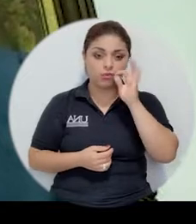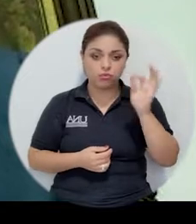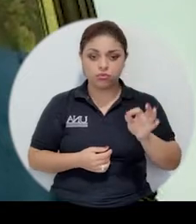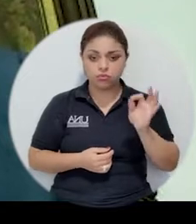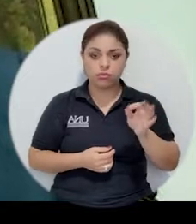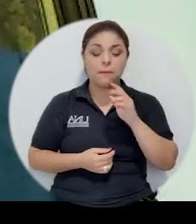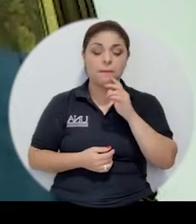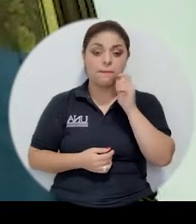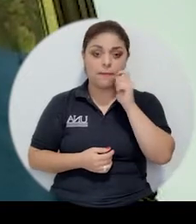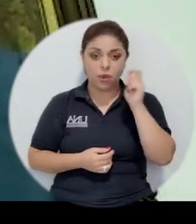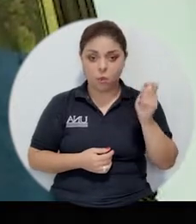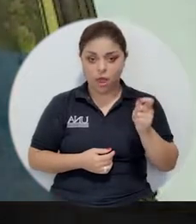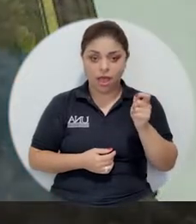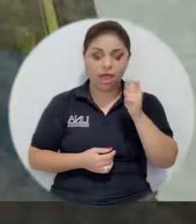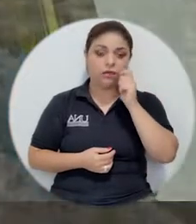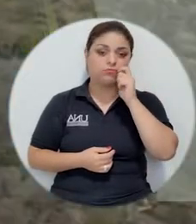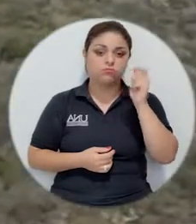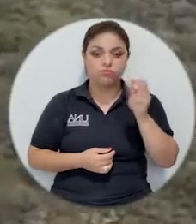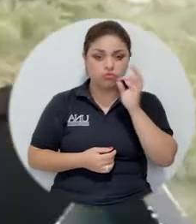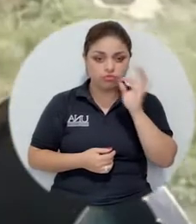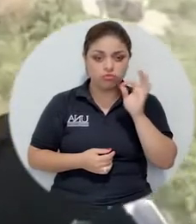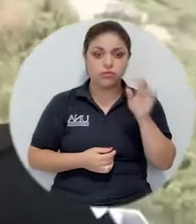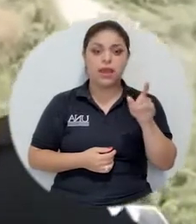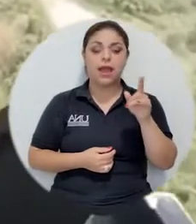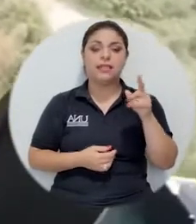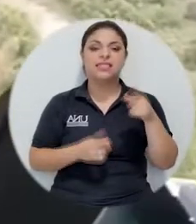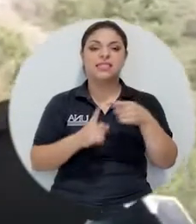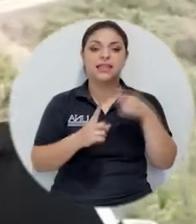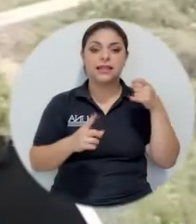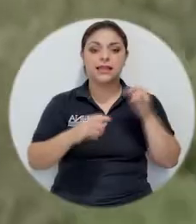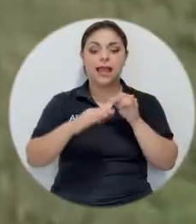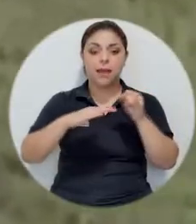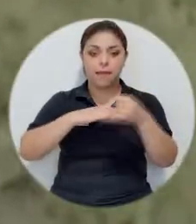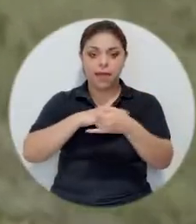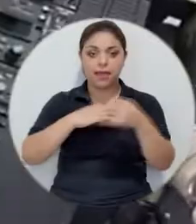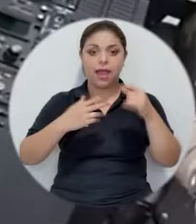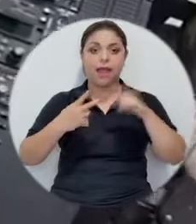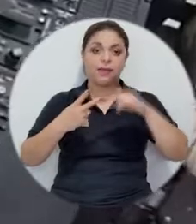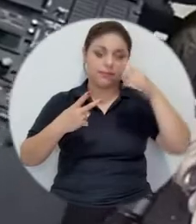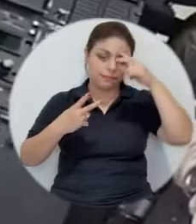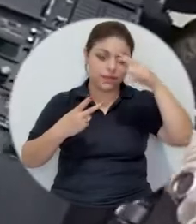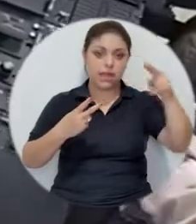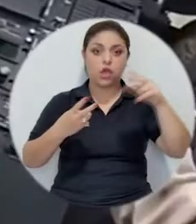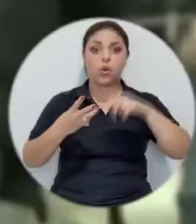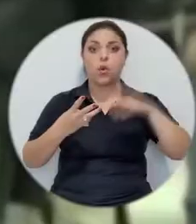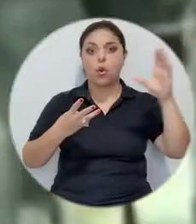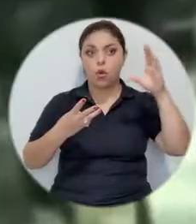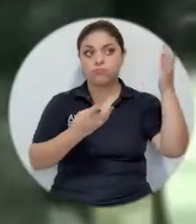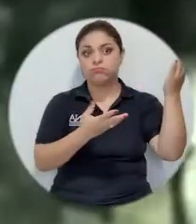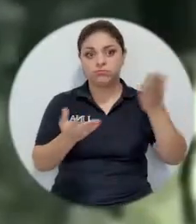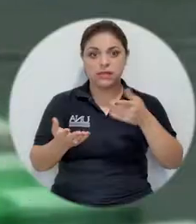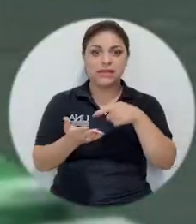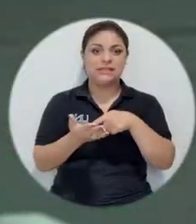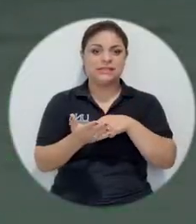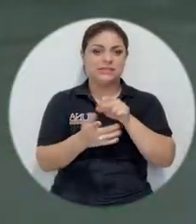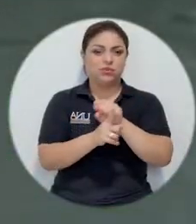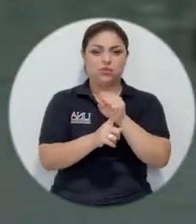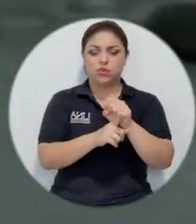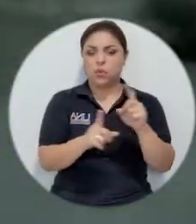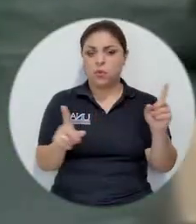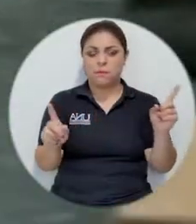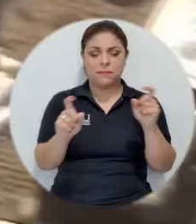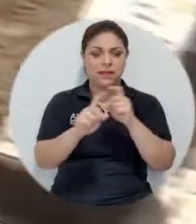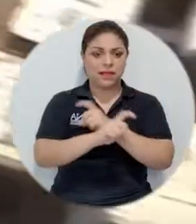de marihuana. Entonces estamos recibiendo marihuana de Jamaica, de México y de Colombia para el mercado local. Esa situación nos está